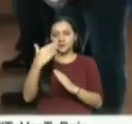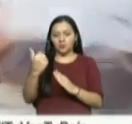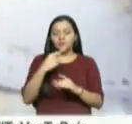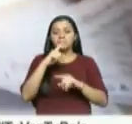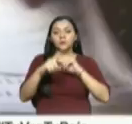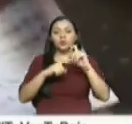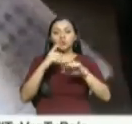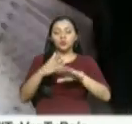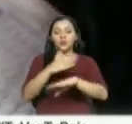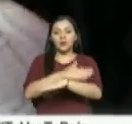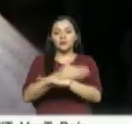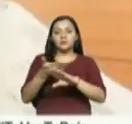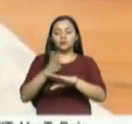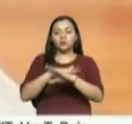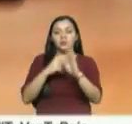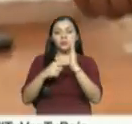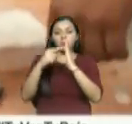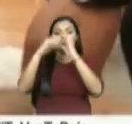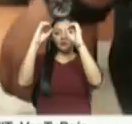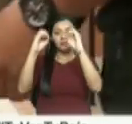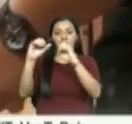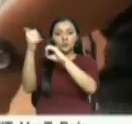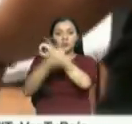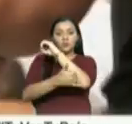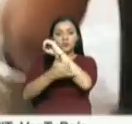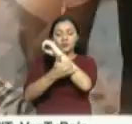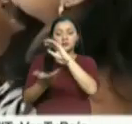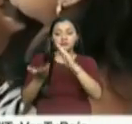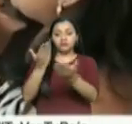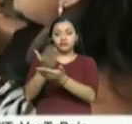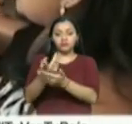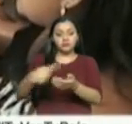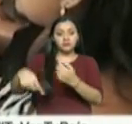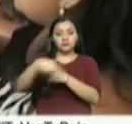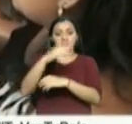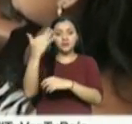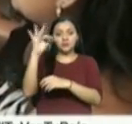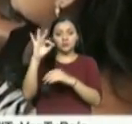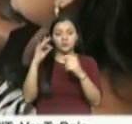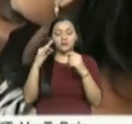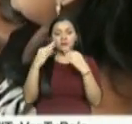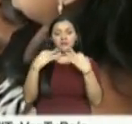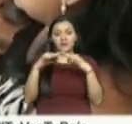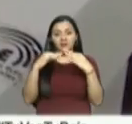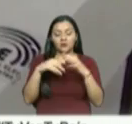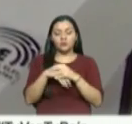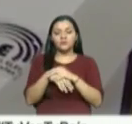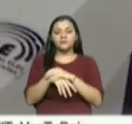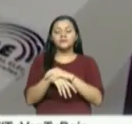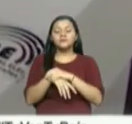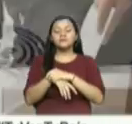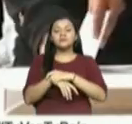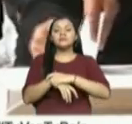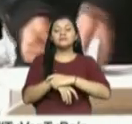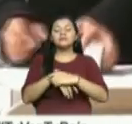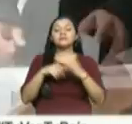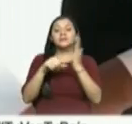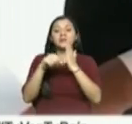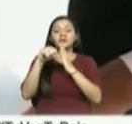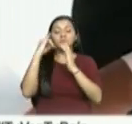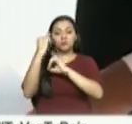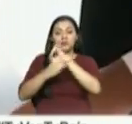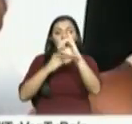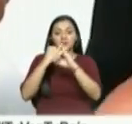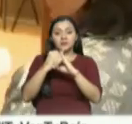consulta popular sobre paraísos fiscales realizada a la ciudadanía el pasado 19 de febrero. Según el canciller de la